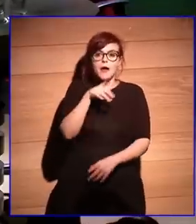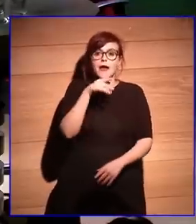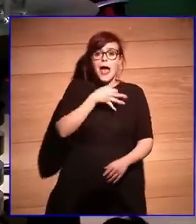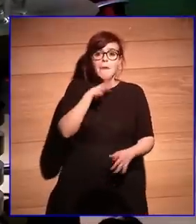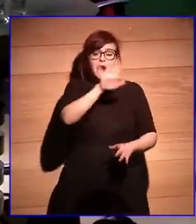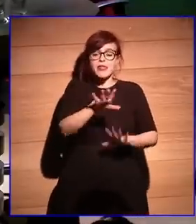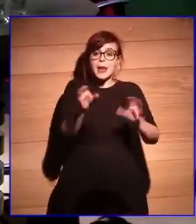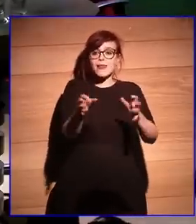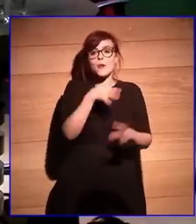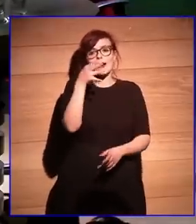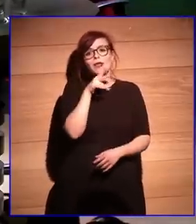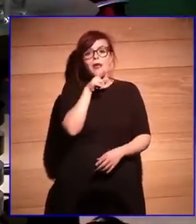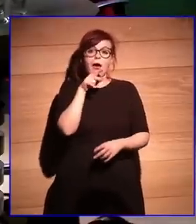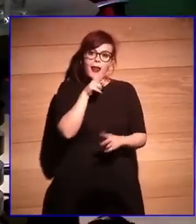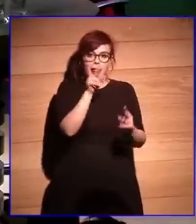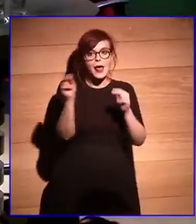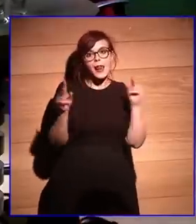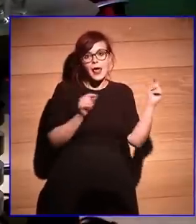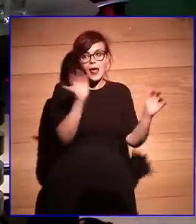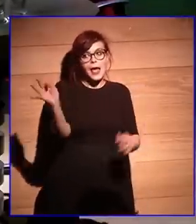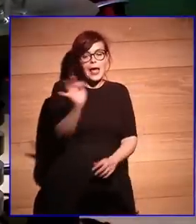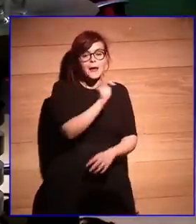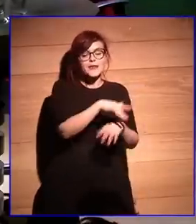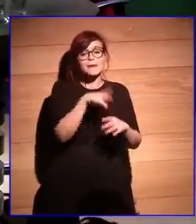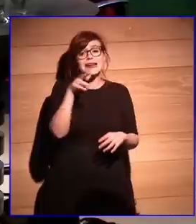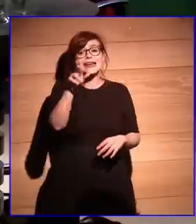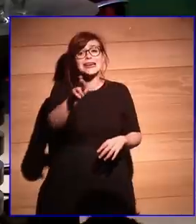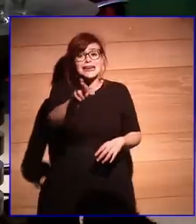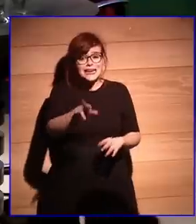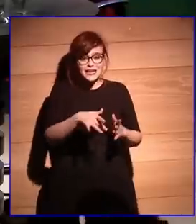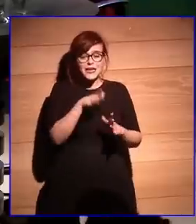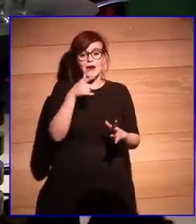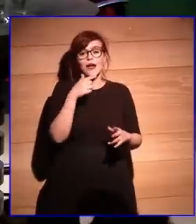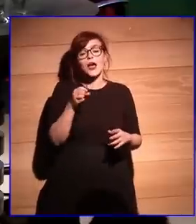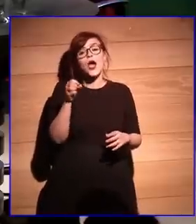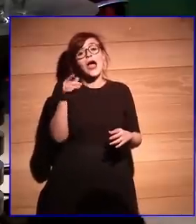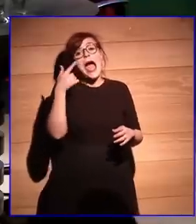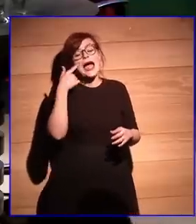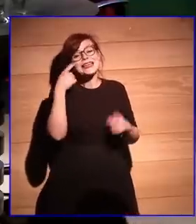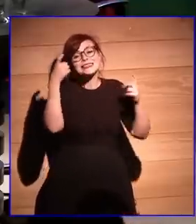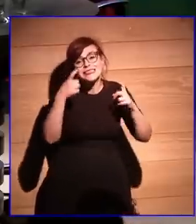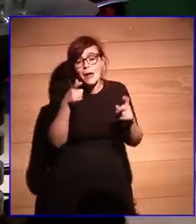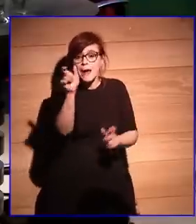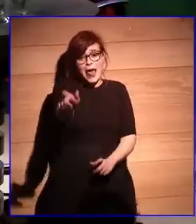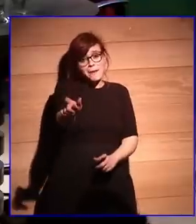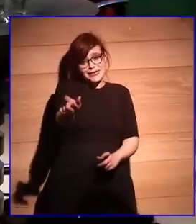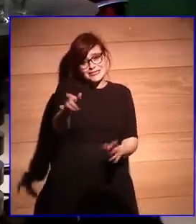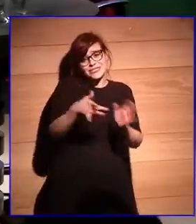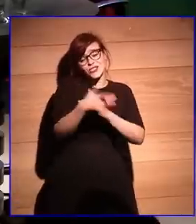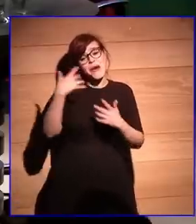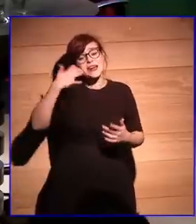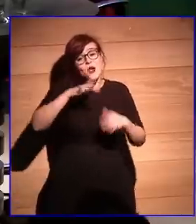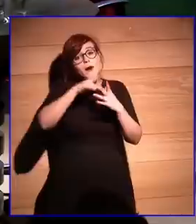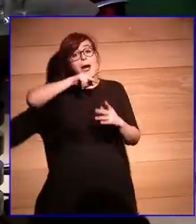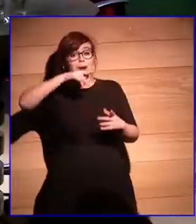que... Intenta no ponerle palabras con muchas R's a Arturo, porque si no acabará diciendo western. Intenta no ponerme palabras, porque las voy a decir mal de